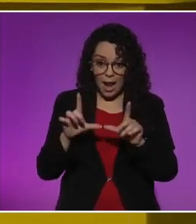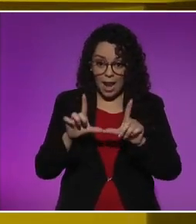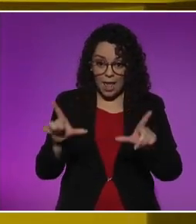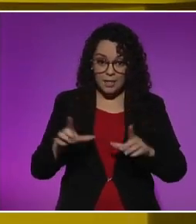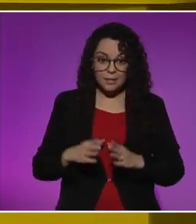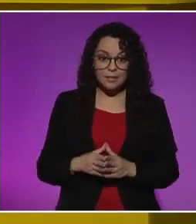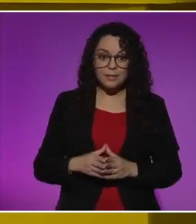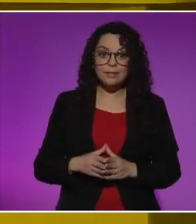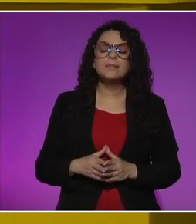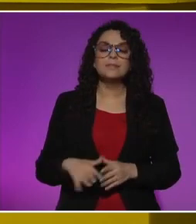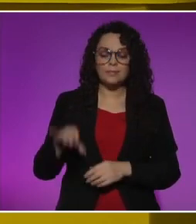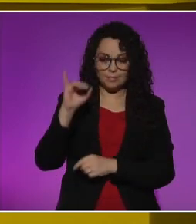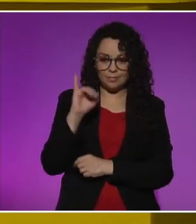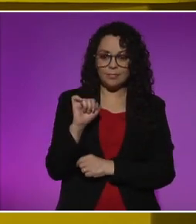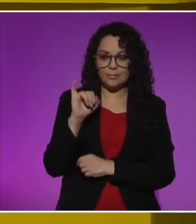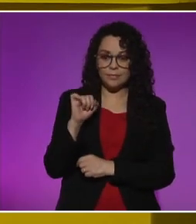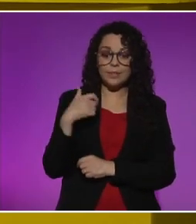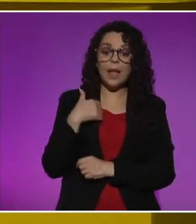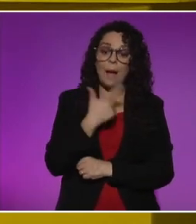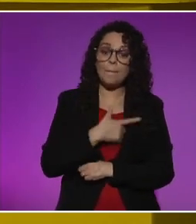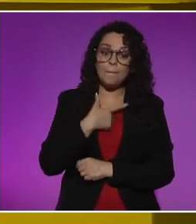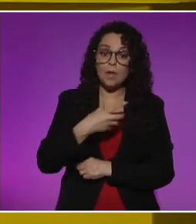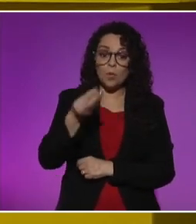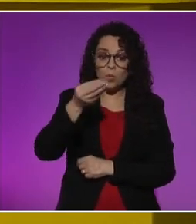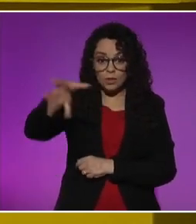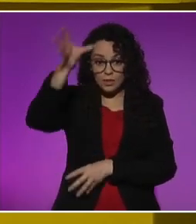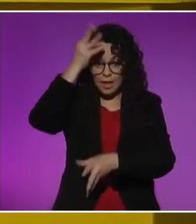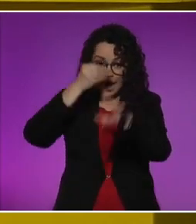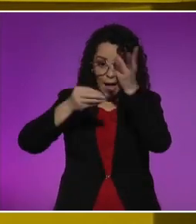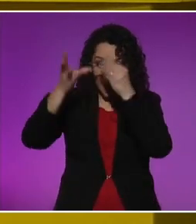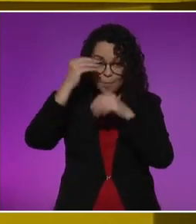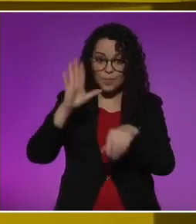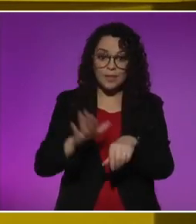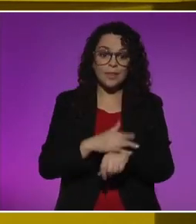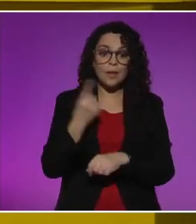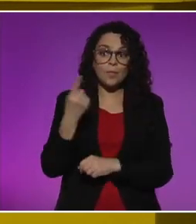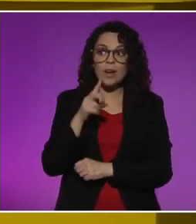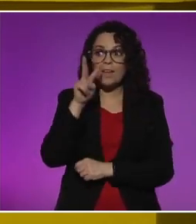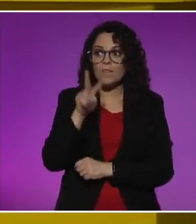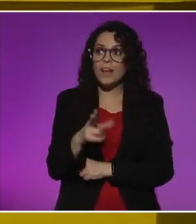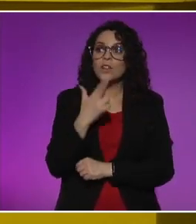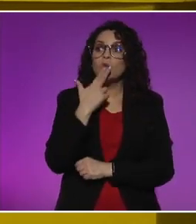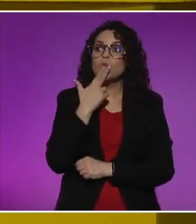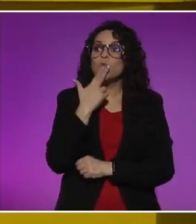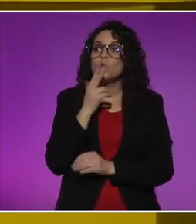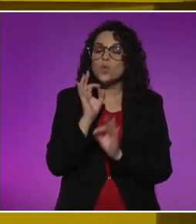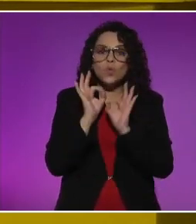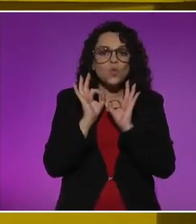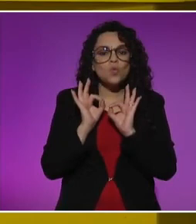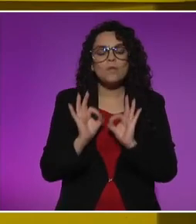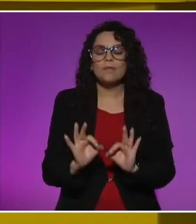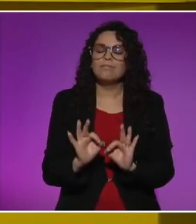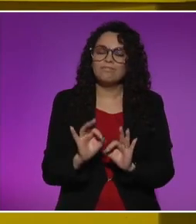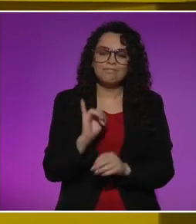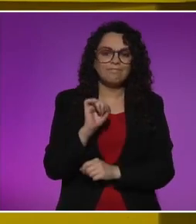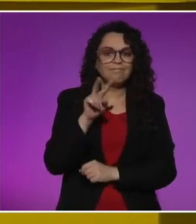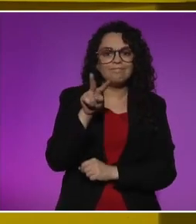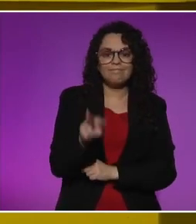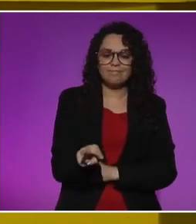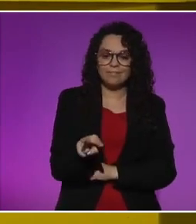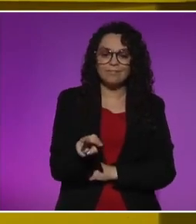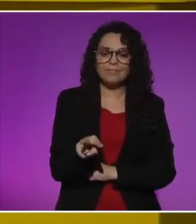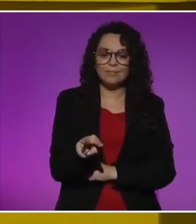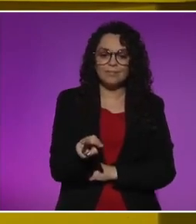sí. Y es que me encanta aprender porque es muy útil. Todo lo que dijiste acerca de